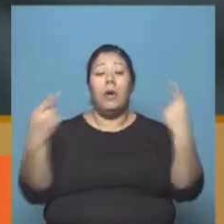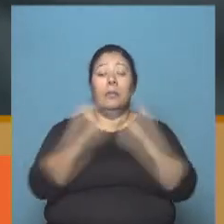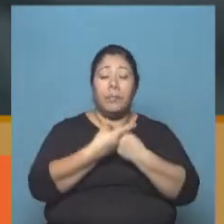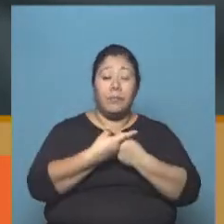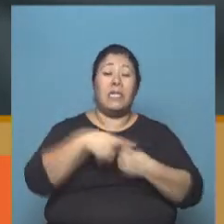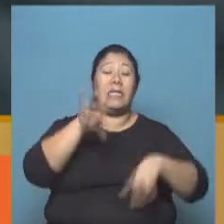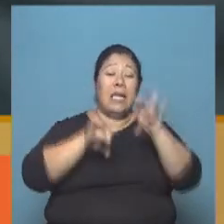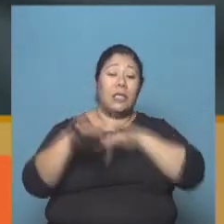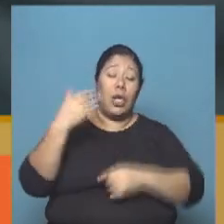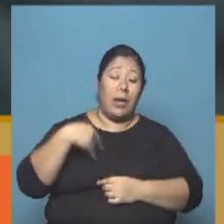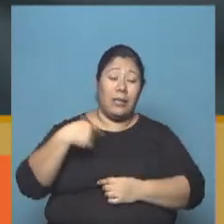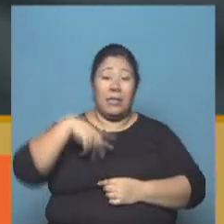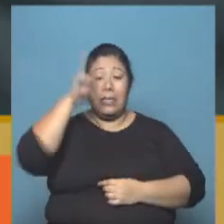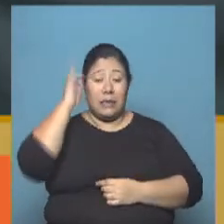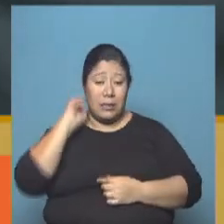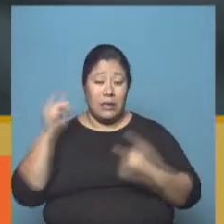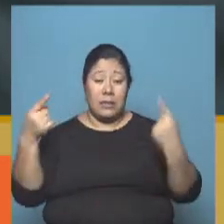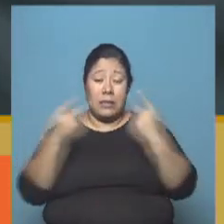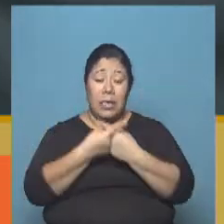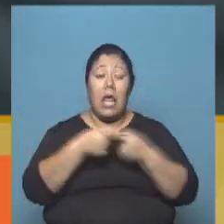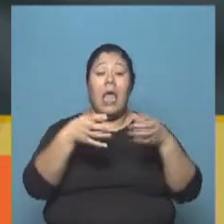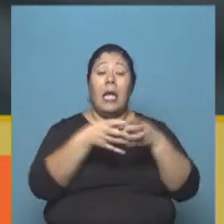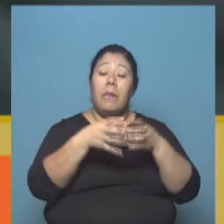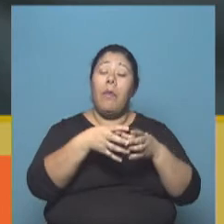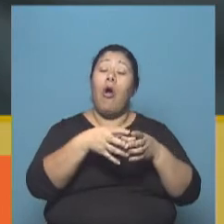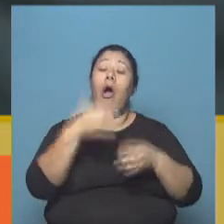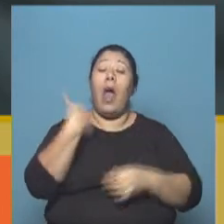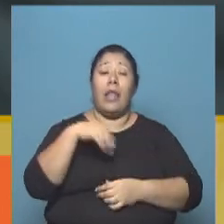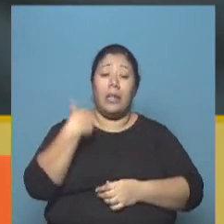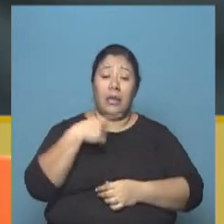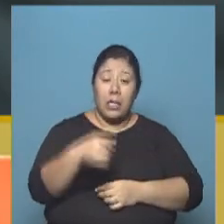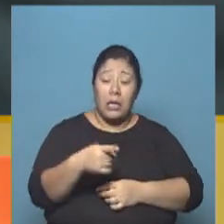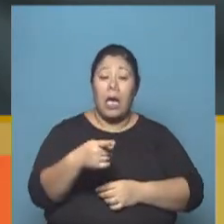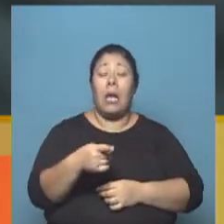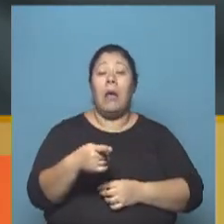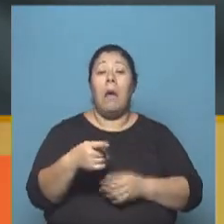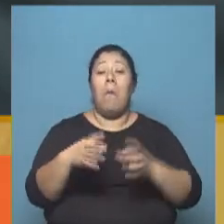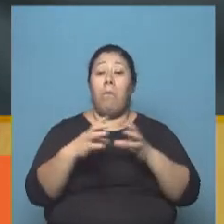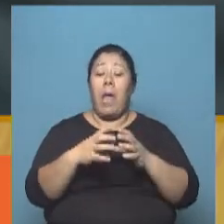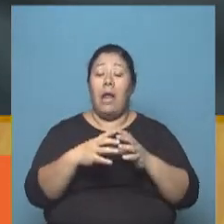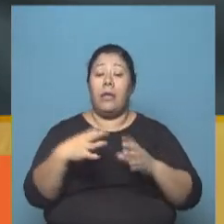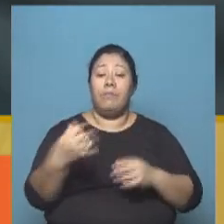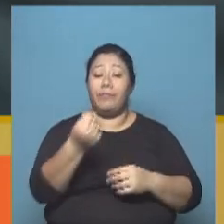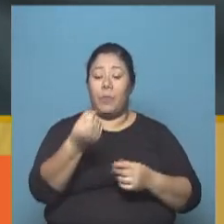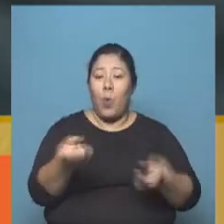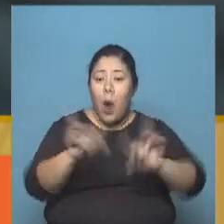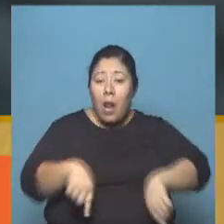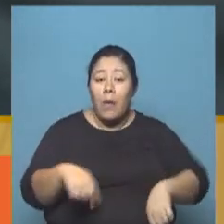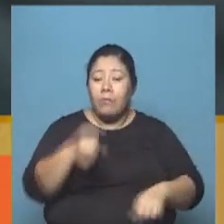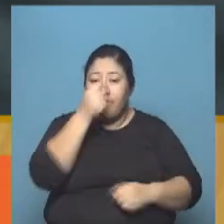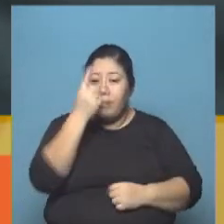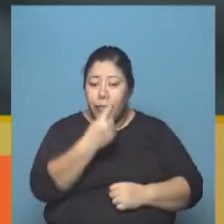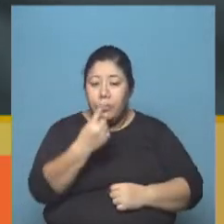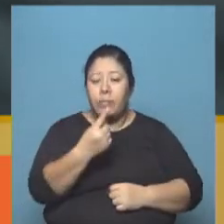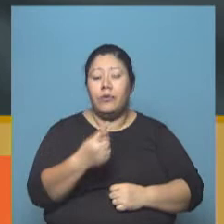ir mucho a presionar, con mucho vértigo, a recuperar rápido la pelota. De hecho, Arturo Vidal dijo que había notado